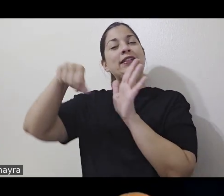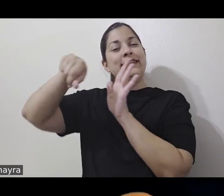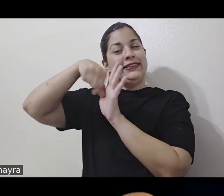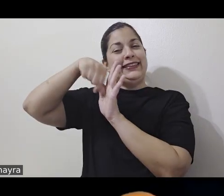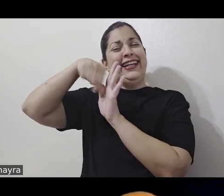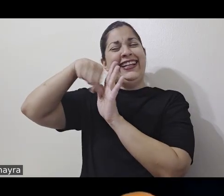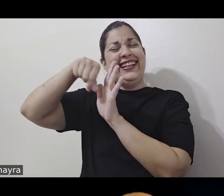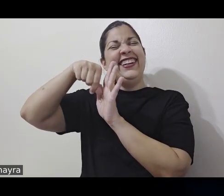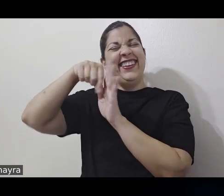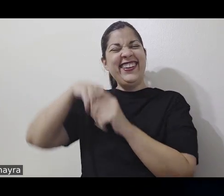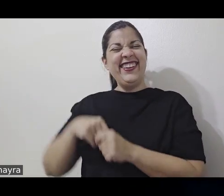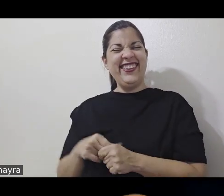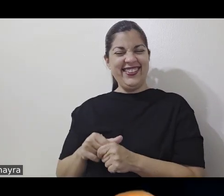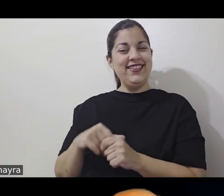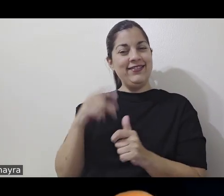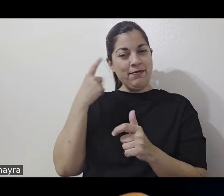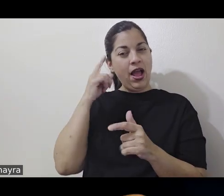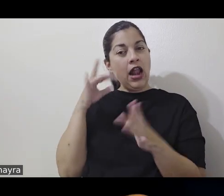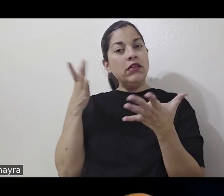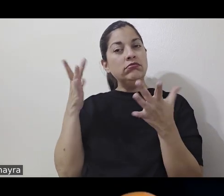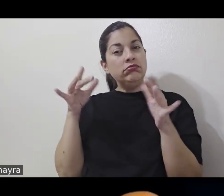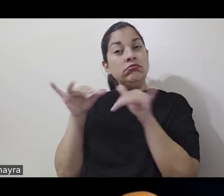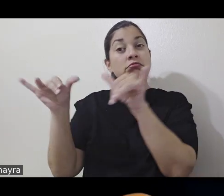sostenida, para ver si